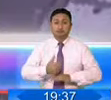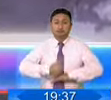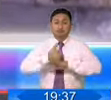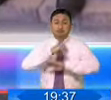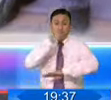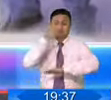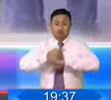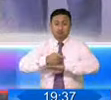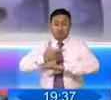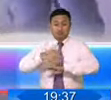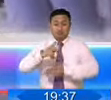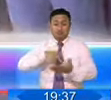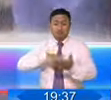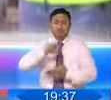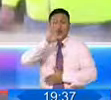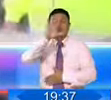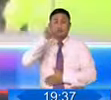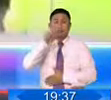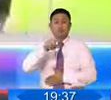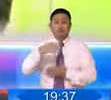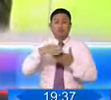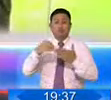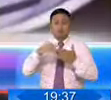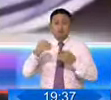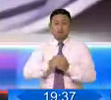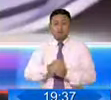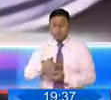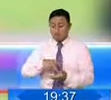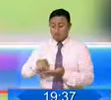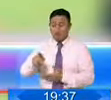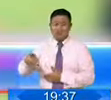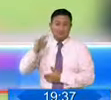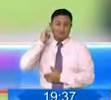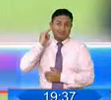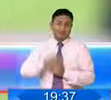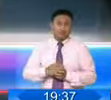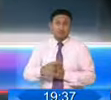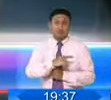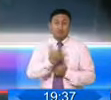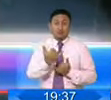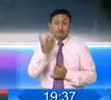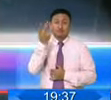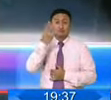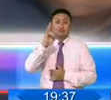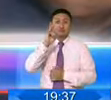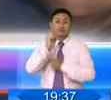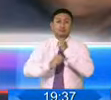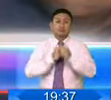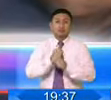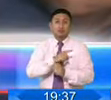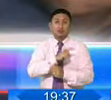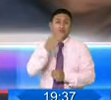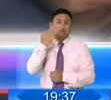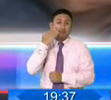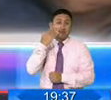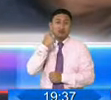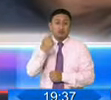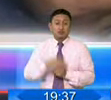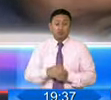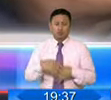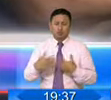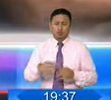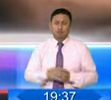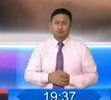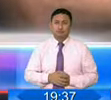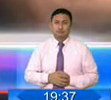al sentenciado el pago de $5,000 como reparación integral. Hoy ella tiene 17 años. Su madre comenta la tragedia.